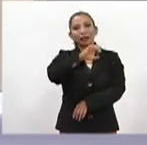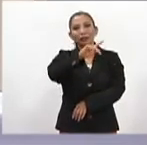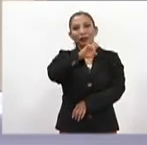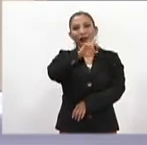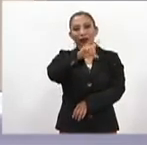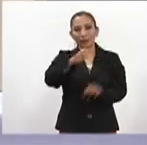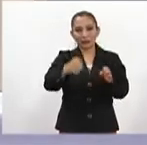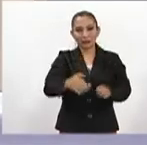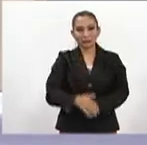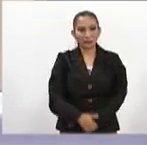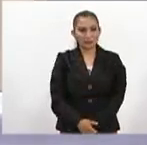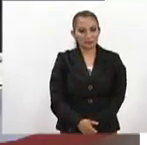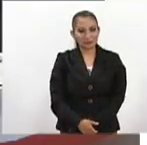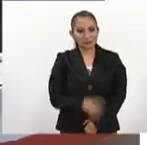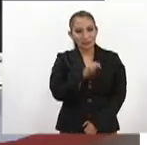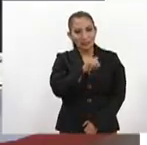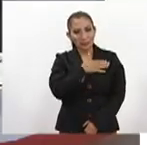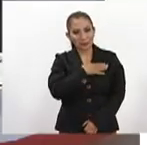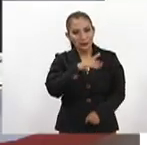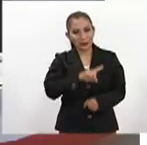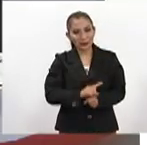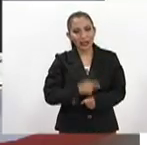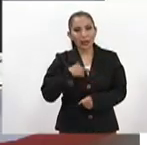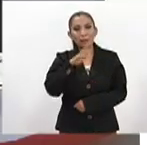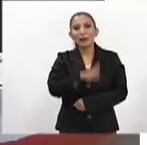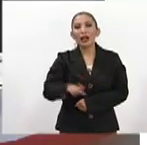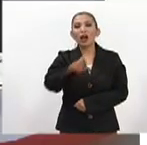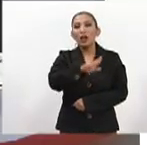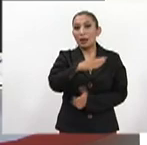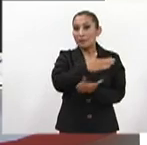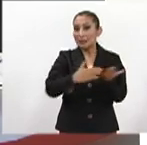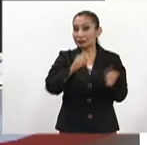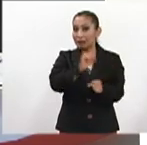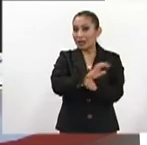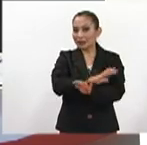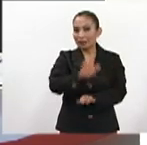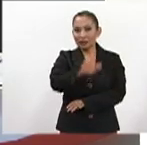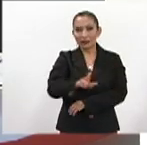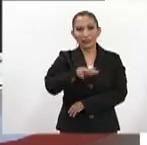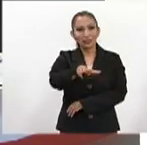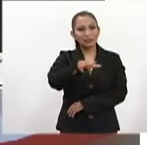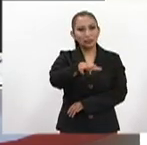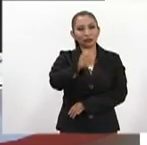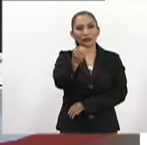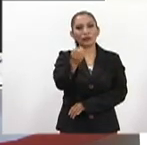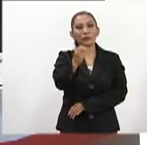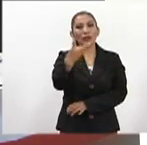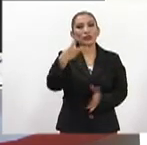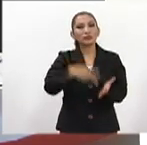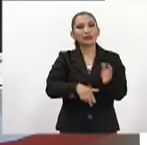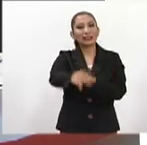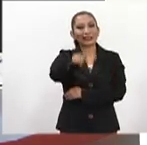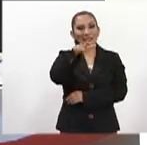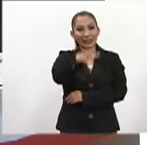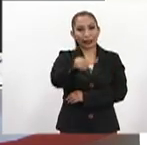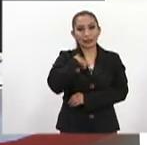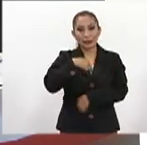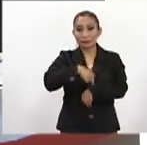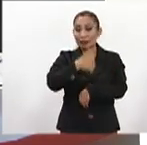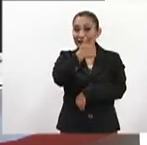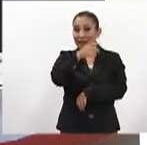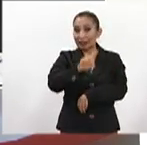Cepeda. Omar, ¿cómo te va? ¿Qué tal, Pati? Muy buenos días. Miércoles, mitad de semana, miércoles 18 de octubre del 2017. Son